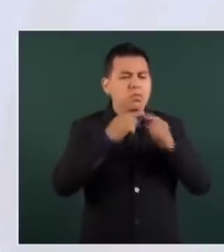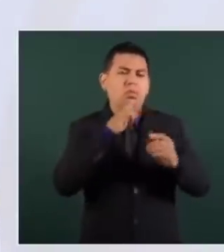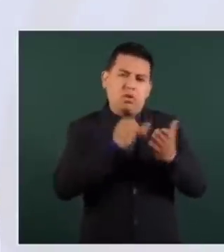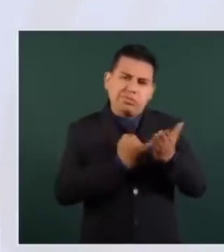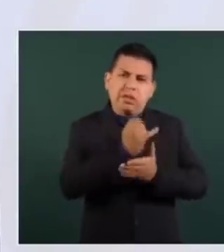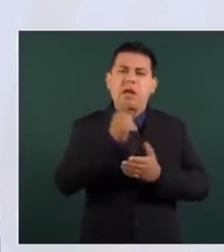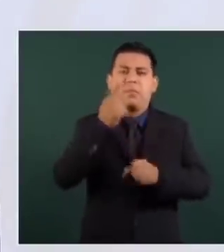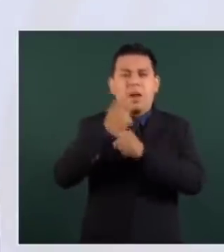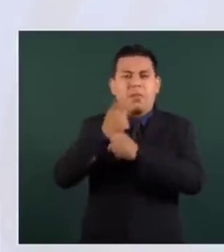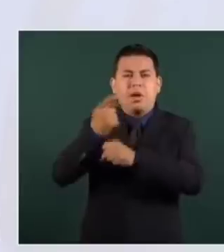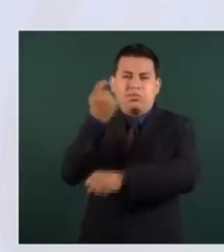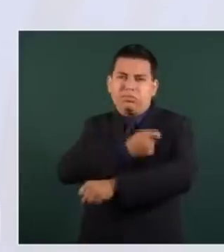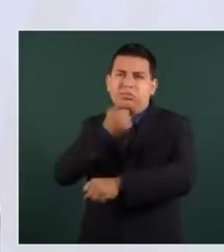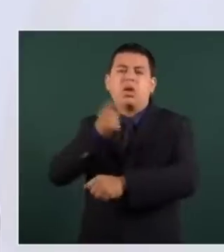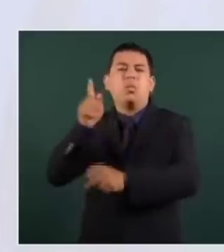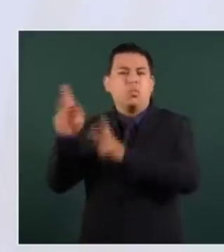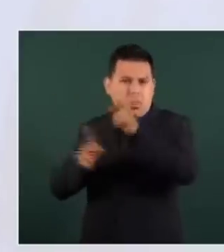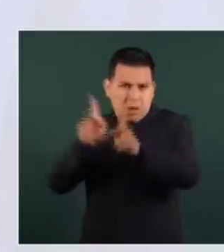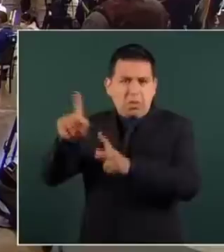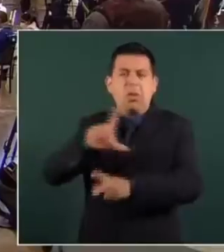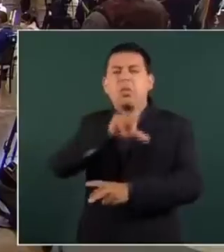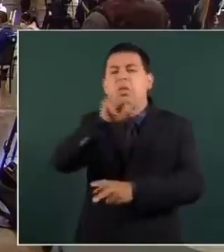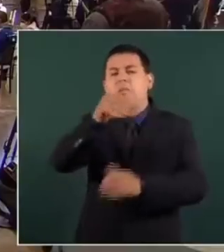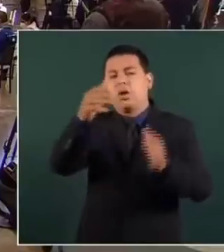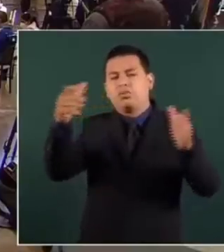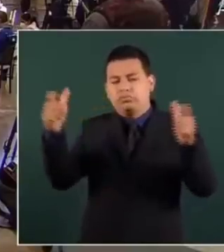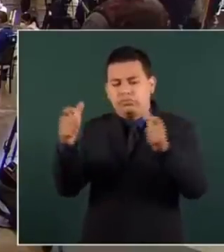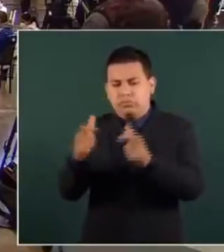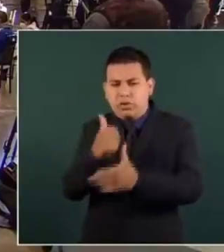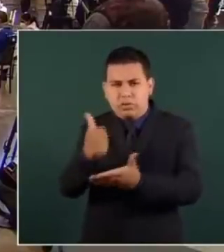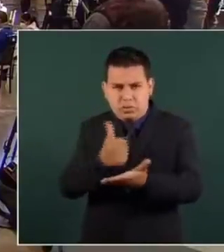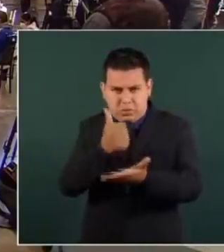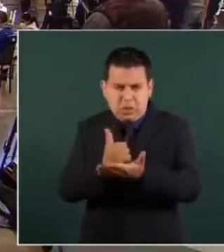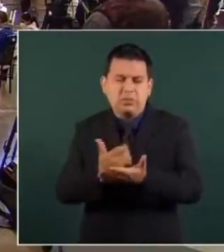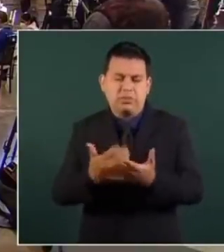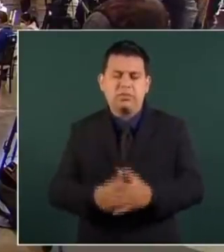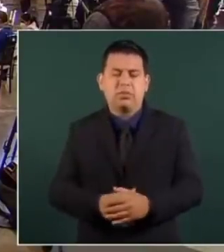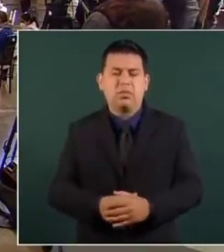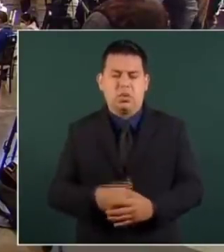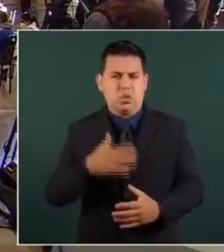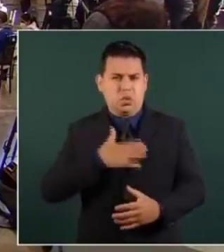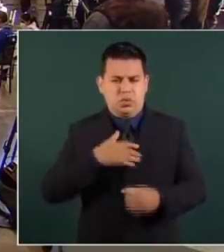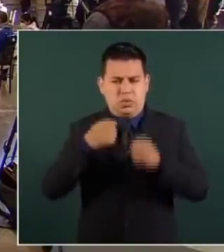a seguir adelante. Yo les propongo que